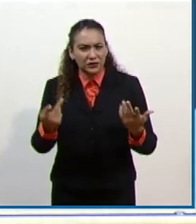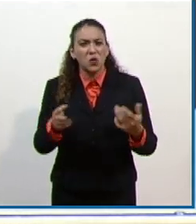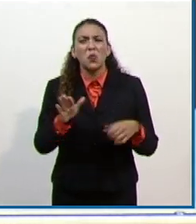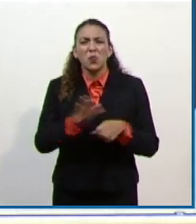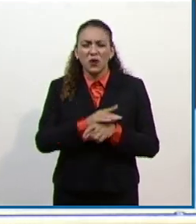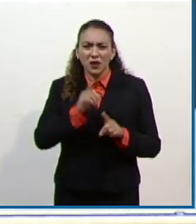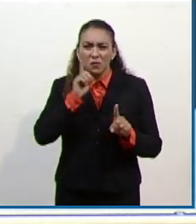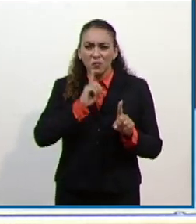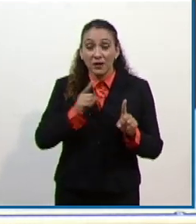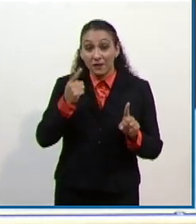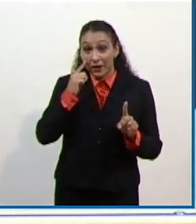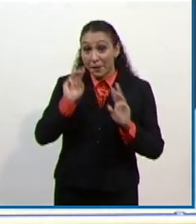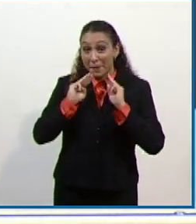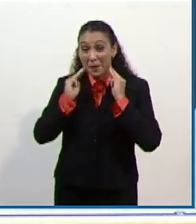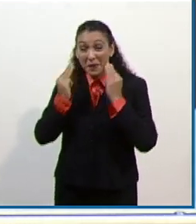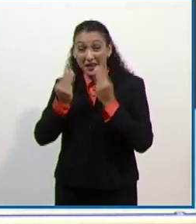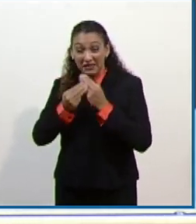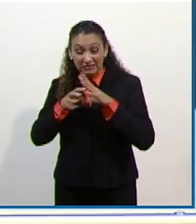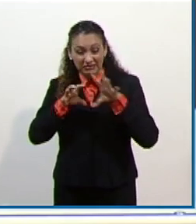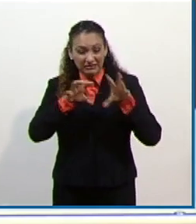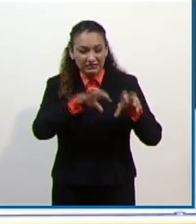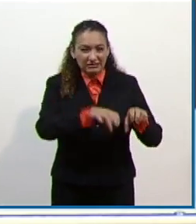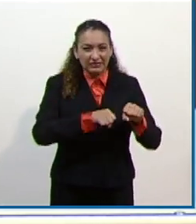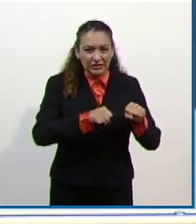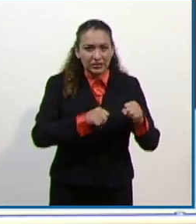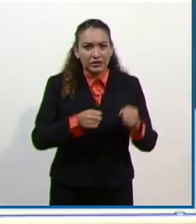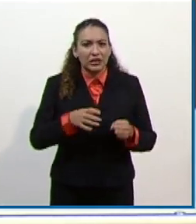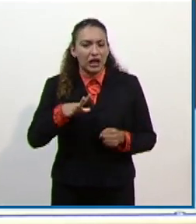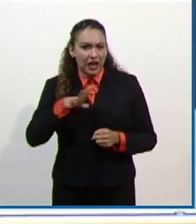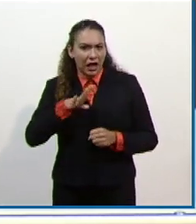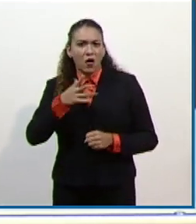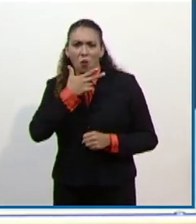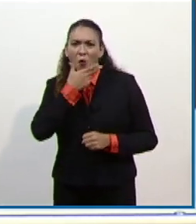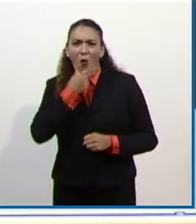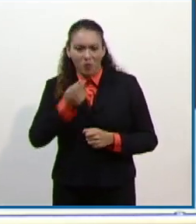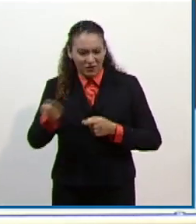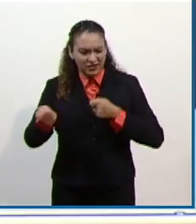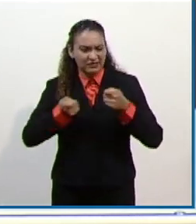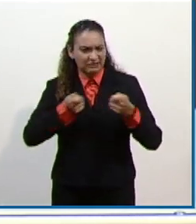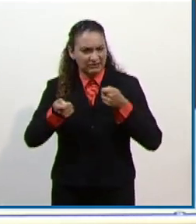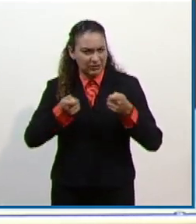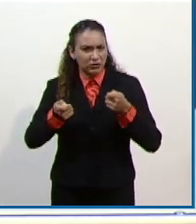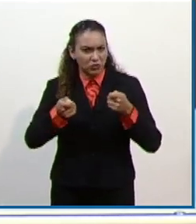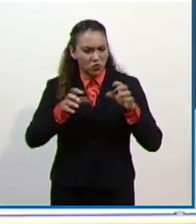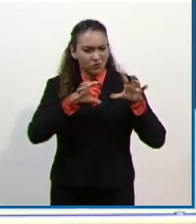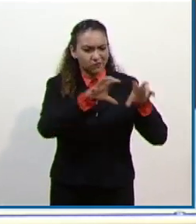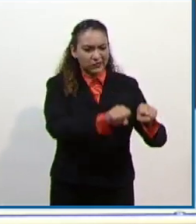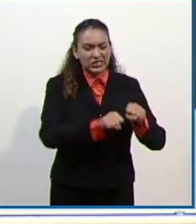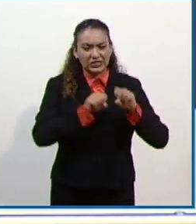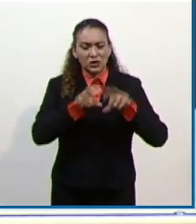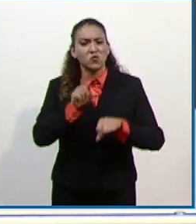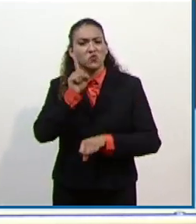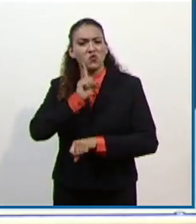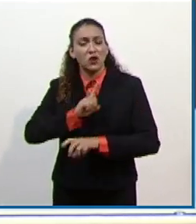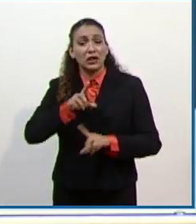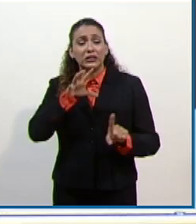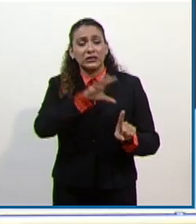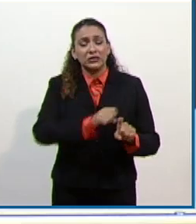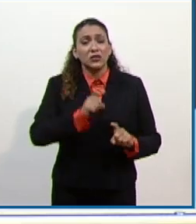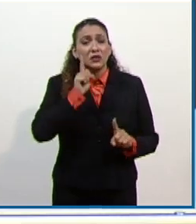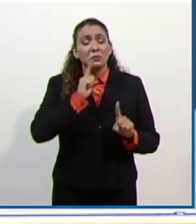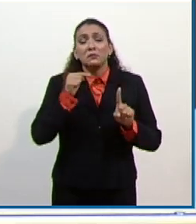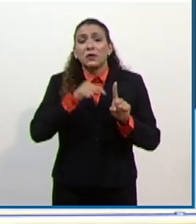enganchadas por la propia organización, por los propios normalmente varones que controlan estas redes de trata y terminan ellas